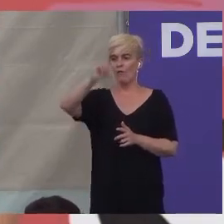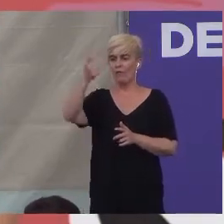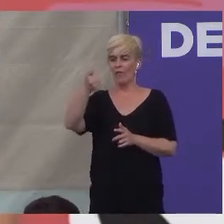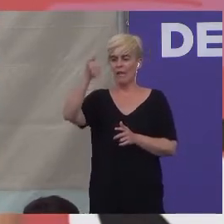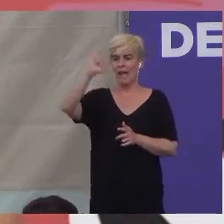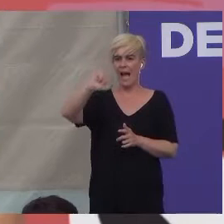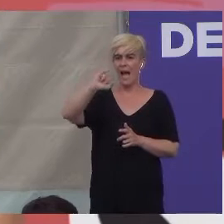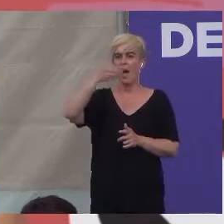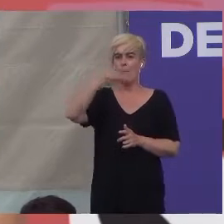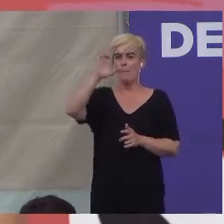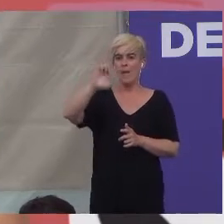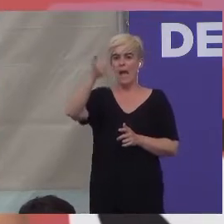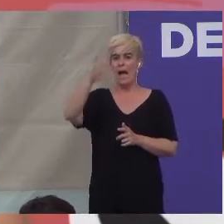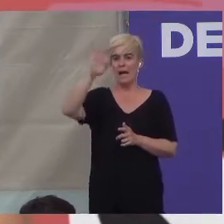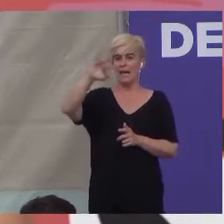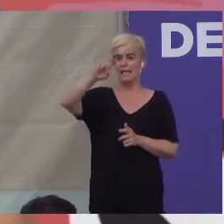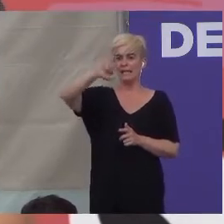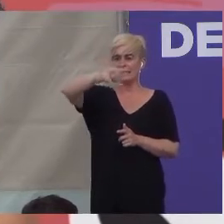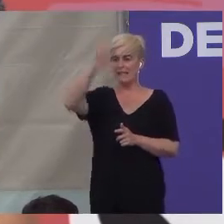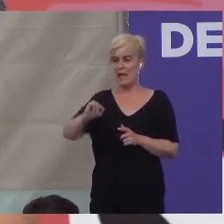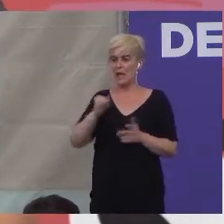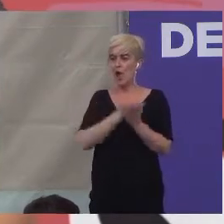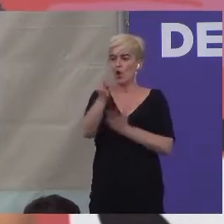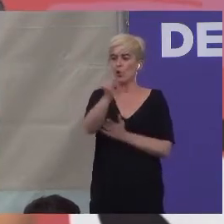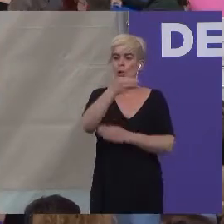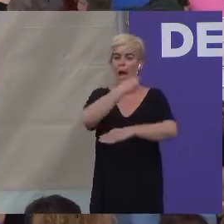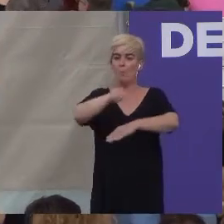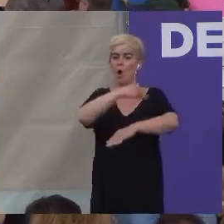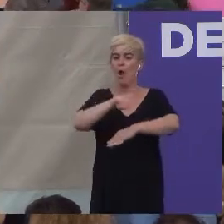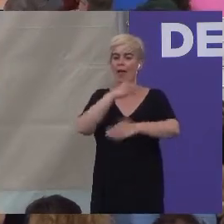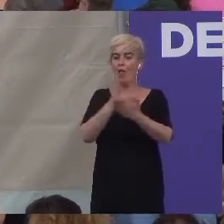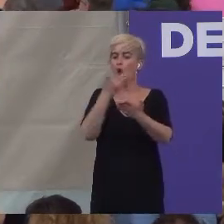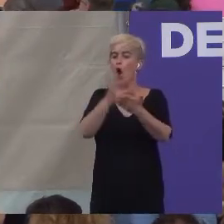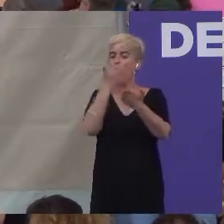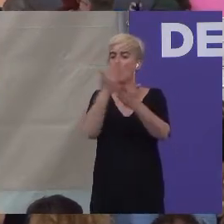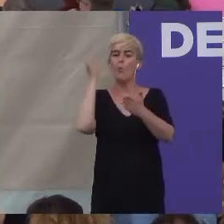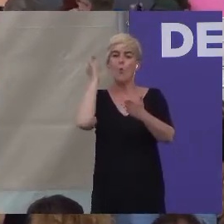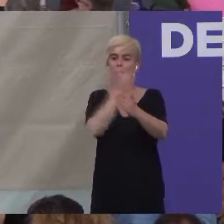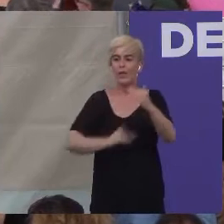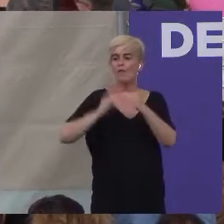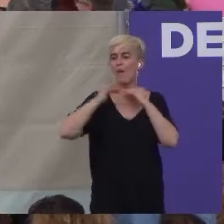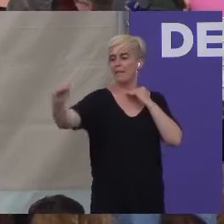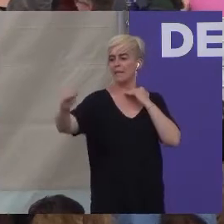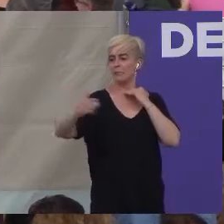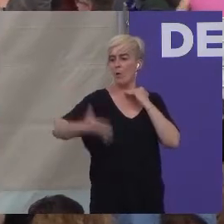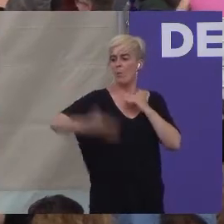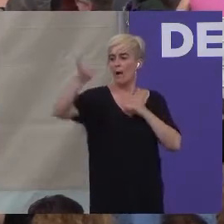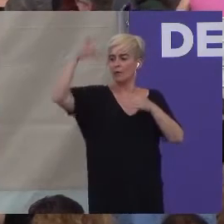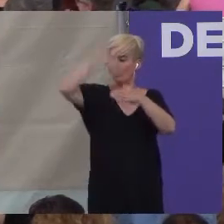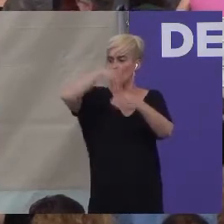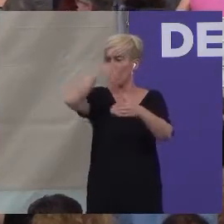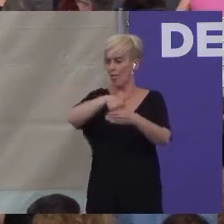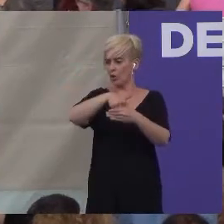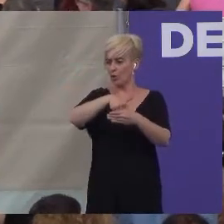Jimeno defendiendo Ruta Morada, el documento de feminismos más votado.